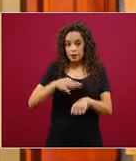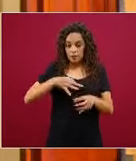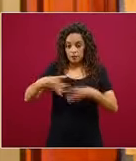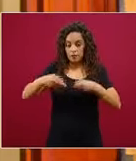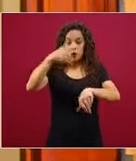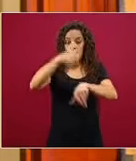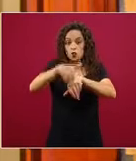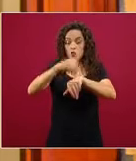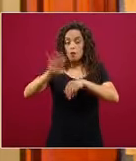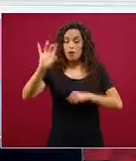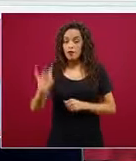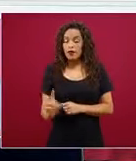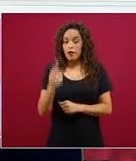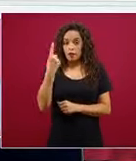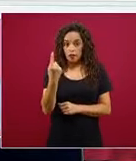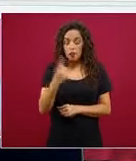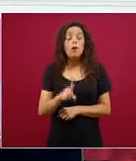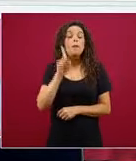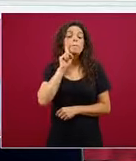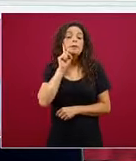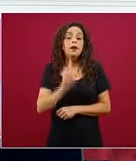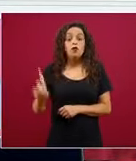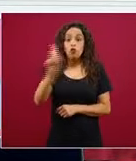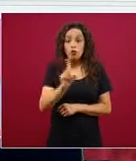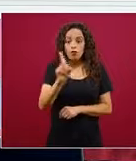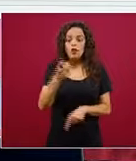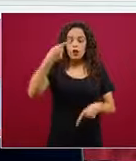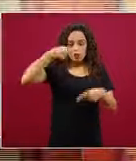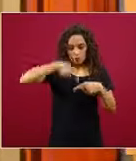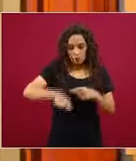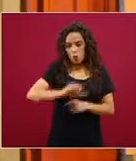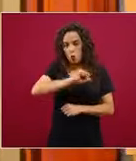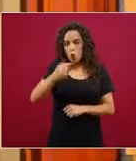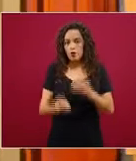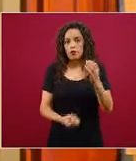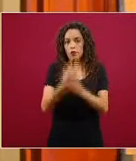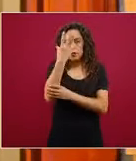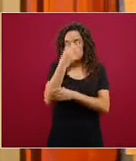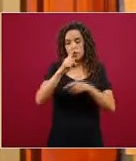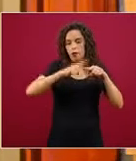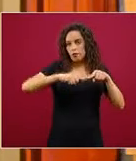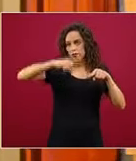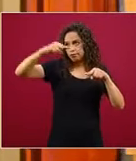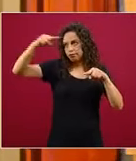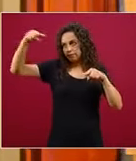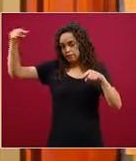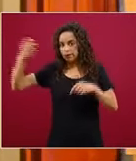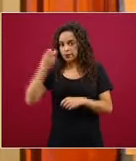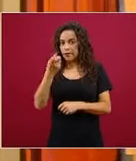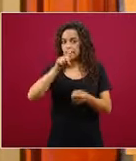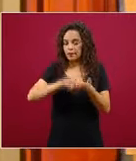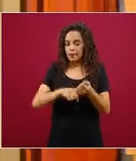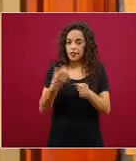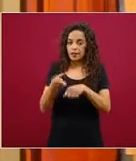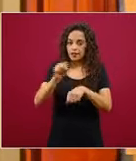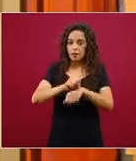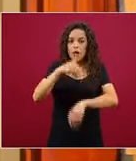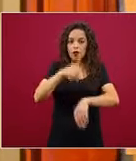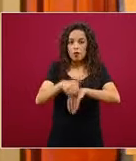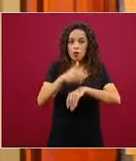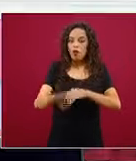31, y entonces mañana domingo vamos a empezar ya a graficar la semana epidemiológica 30, y entonces vamos a ver para la 30